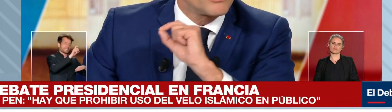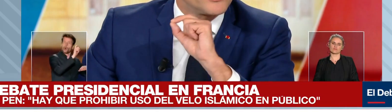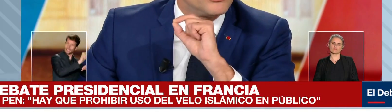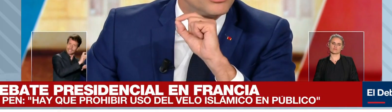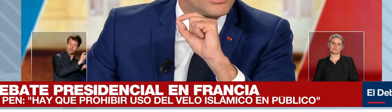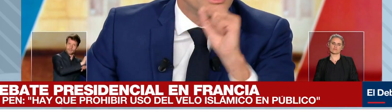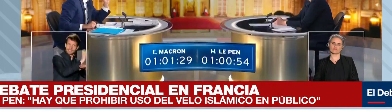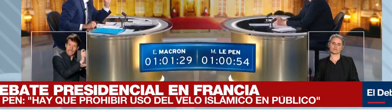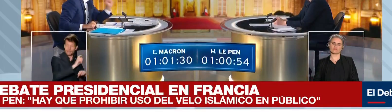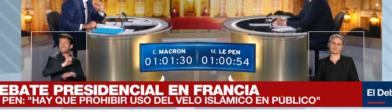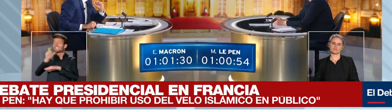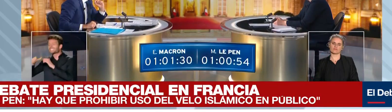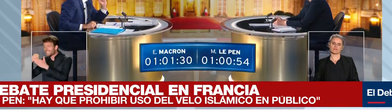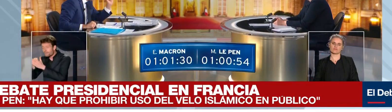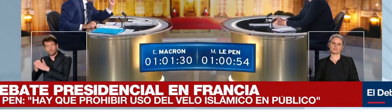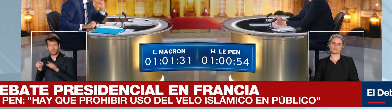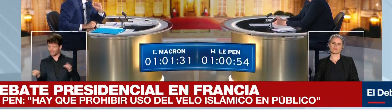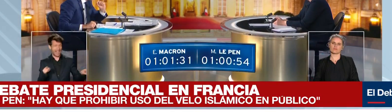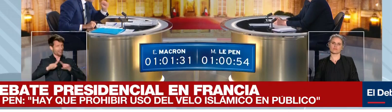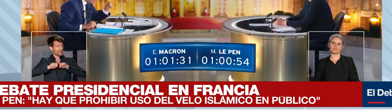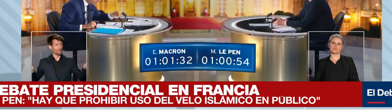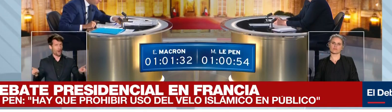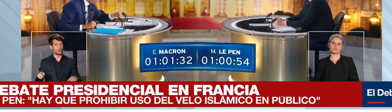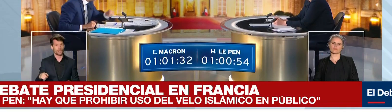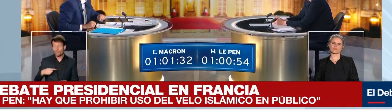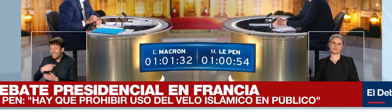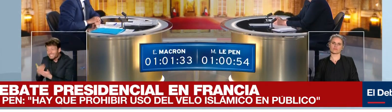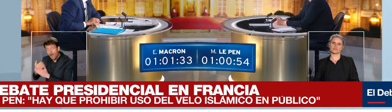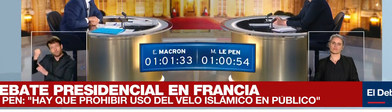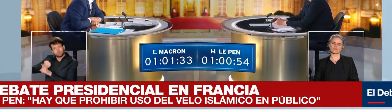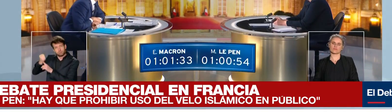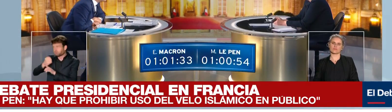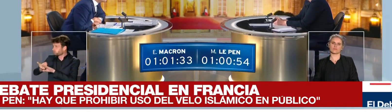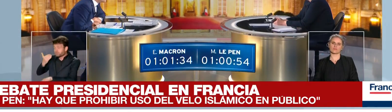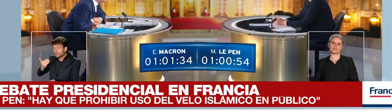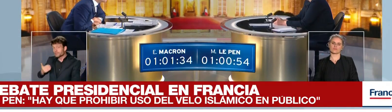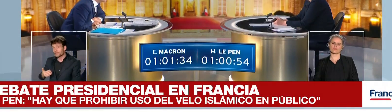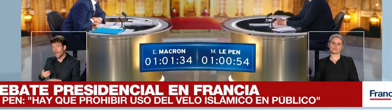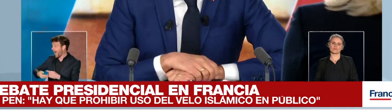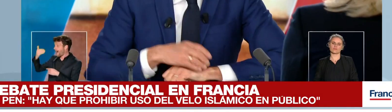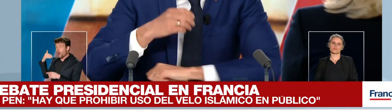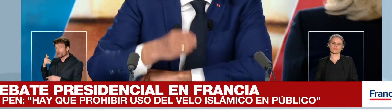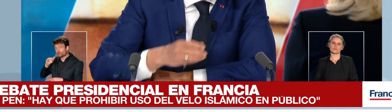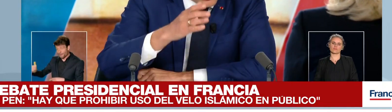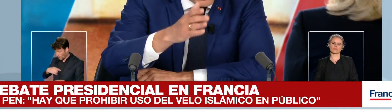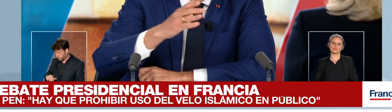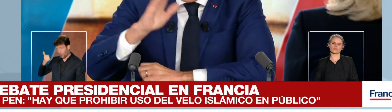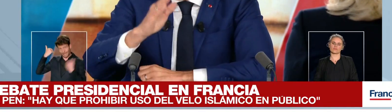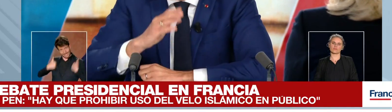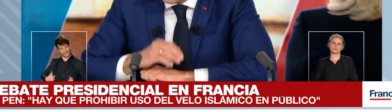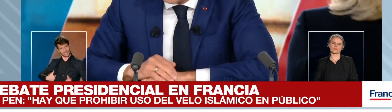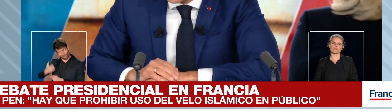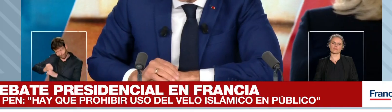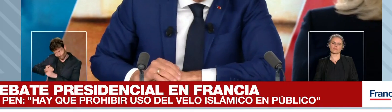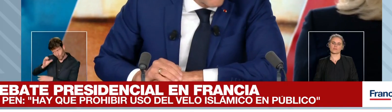El islamismo, yo lo combatí como nadie, como ningún presidente así que yo, y como ningún gobierno antes, a través de una